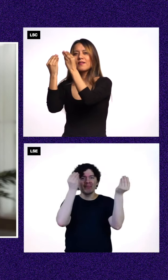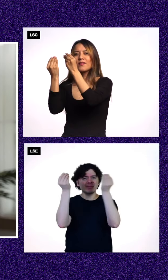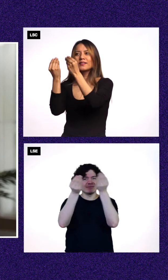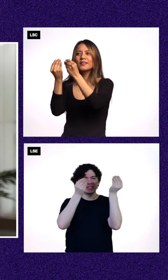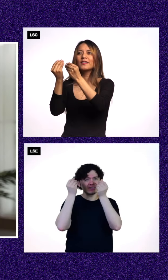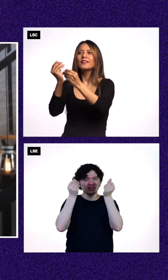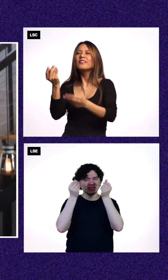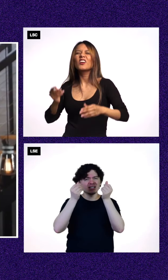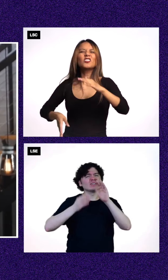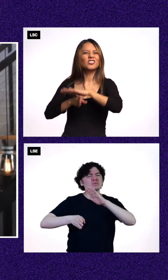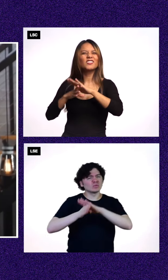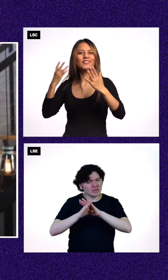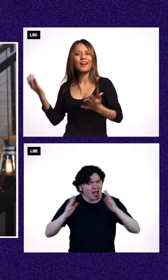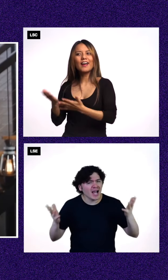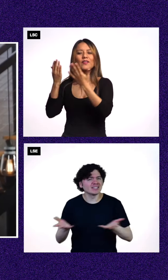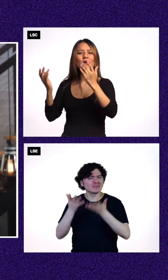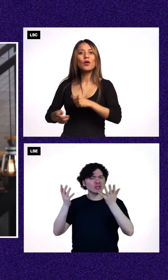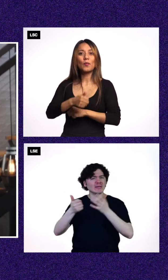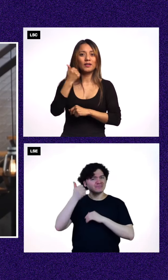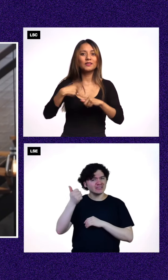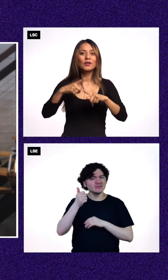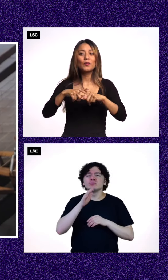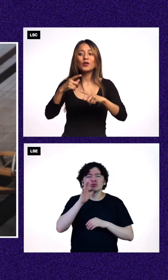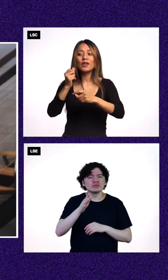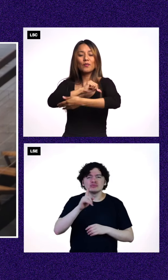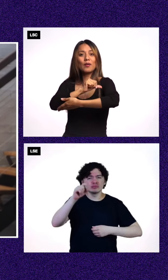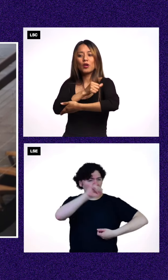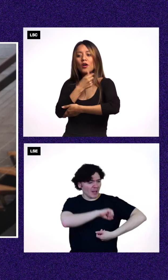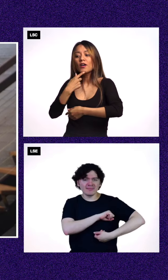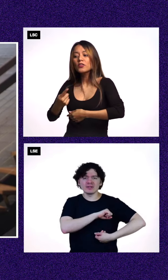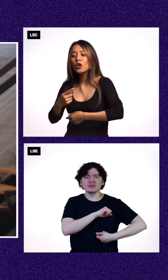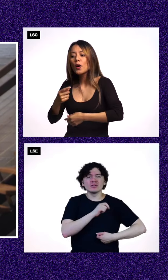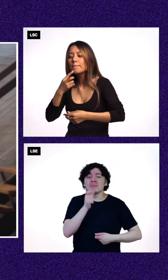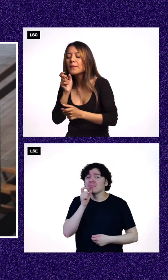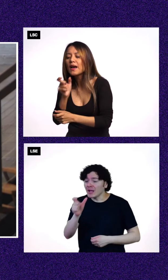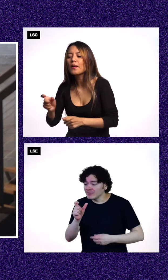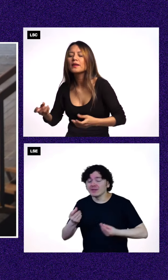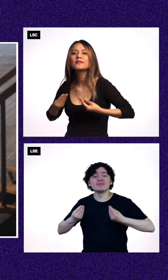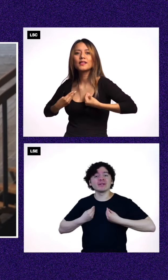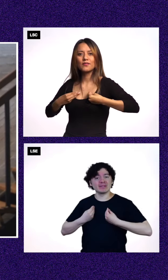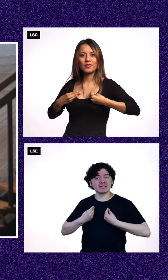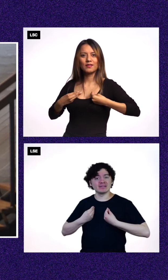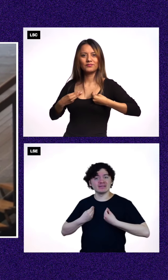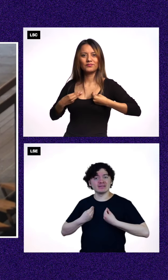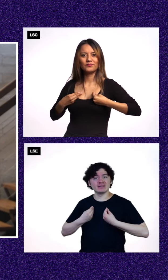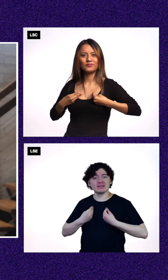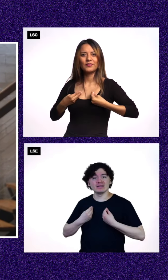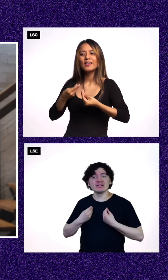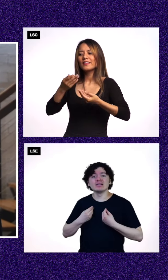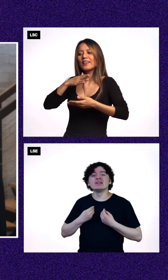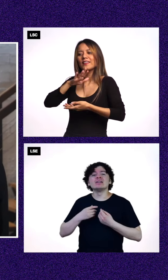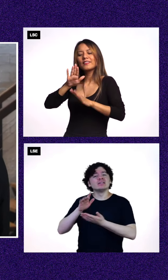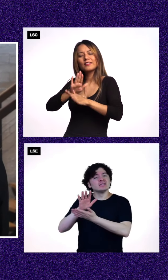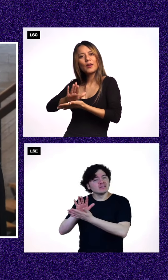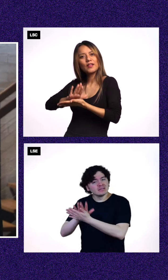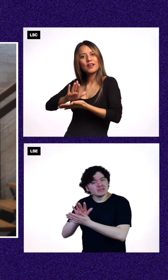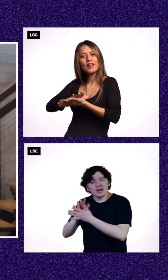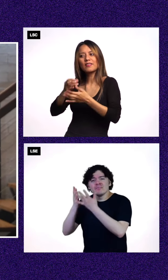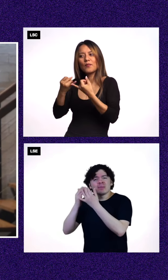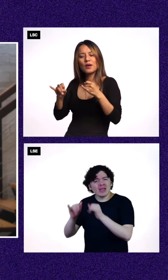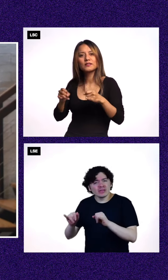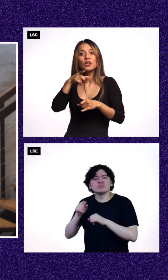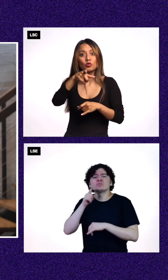se puede en aquellos que están a tu alrededor. ¿Quieres edificar hijos con la actitud de sí se puede y que crean que pueden lograr cualquier